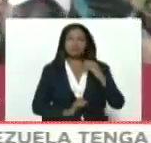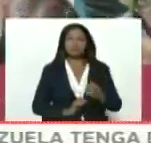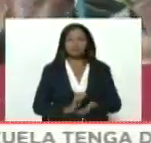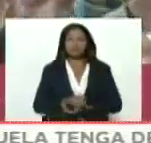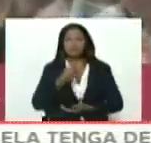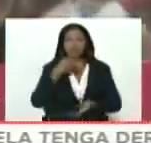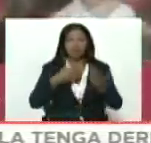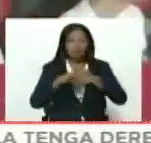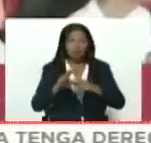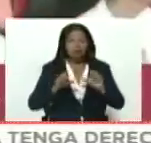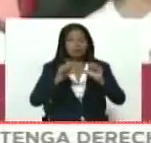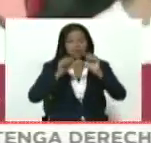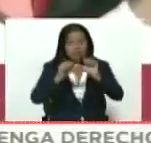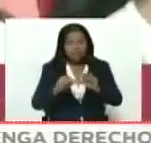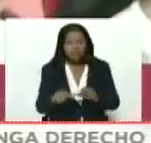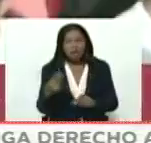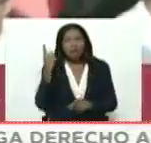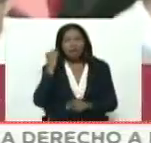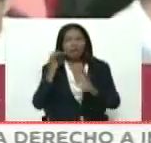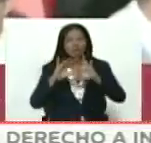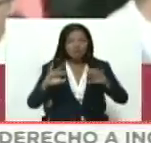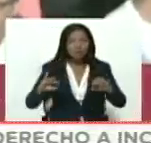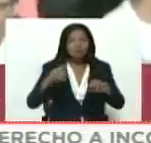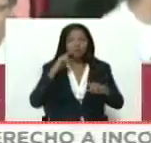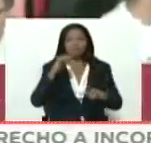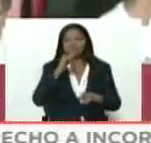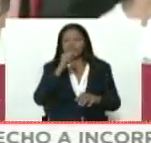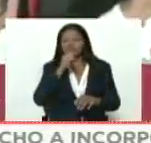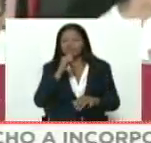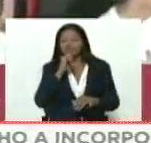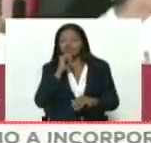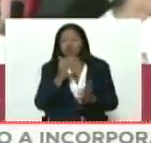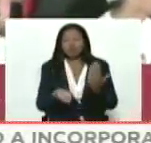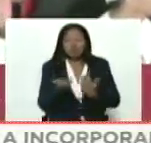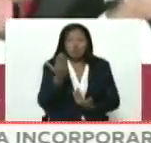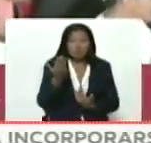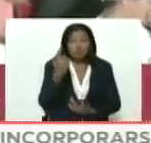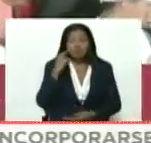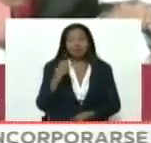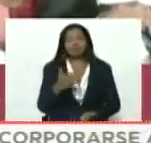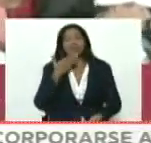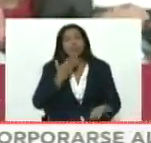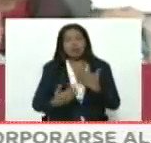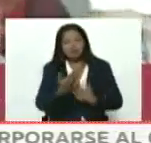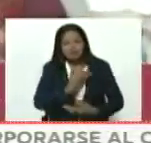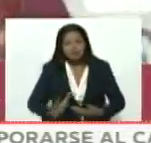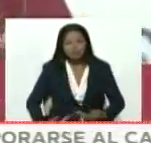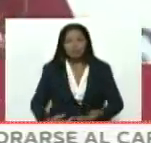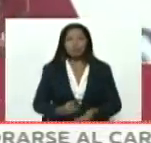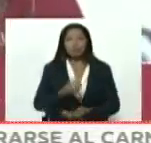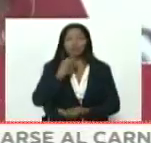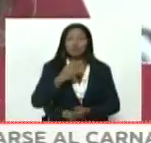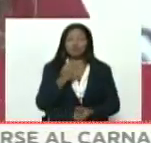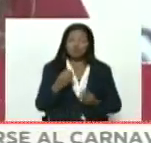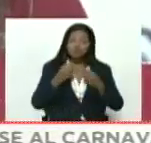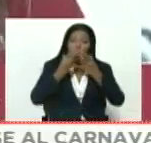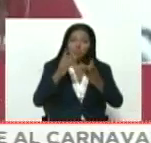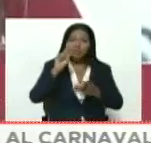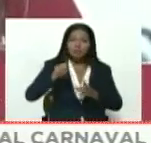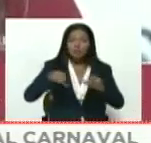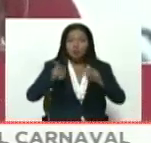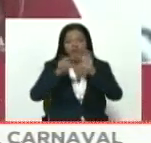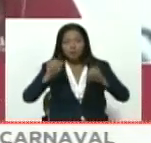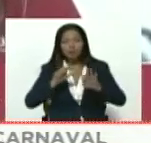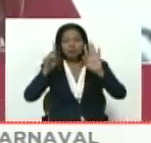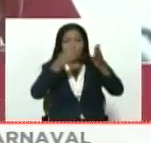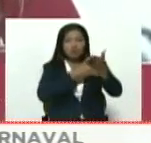Bueno, vamos a seguir escuchando a Robetza, tan interesante intervención, por favor. Gracias, presidente. Bueno, le comentaba que de los